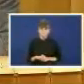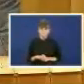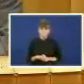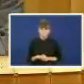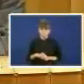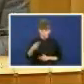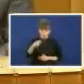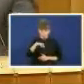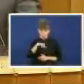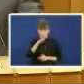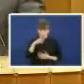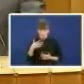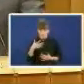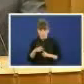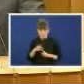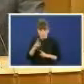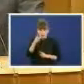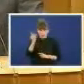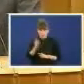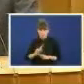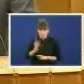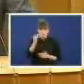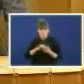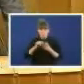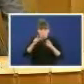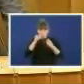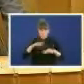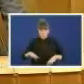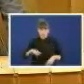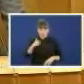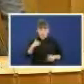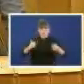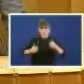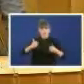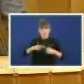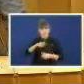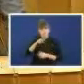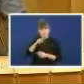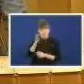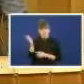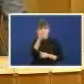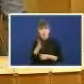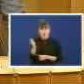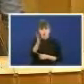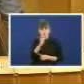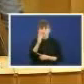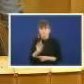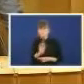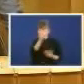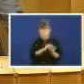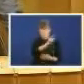estamos facendo historia co concurso eólico porque por primeira vez as galegas e os galegos